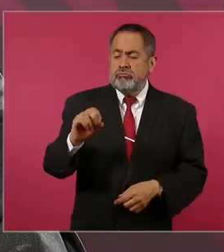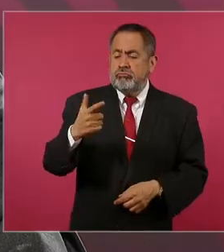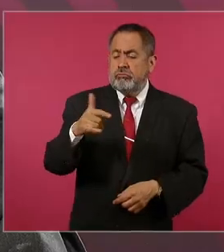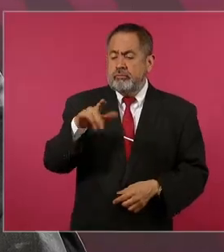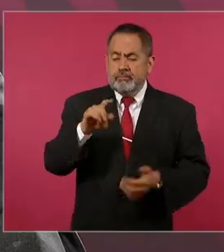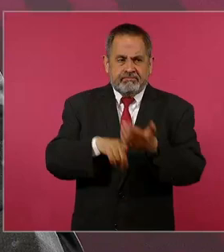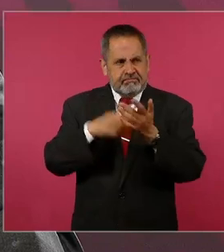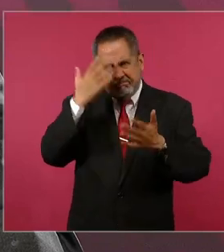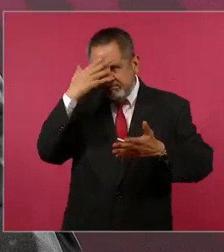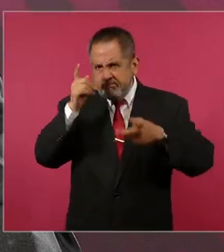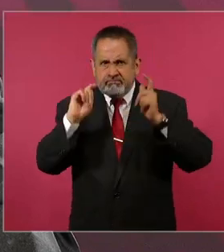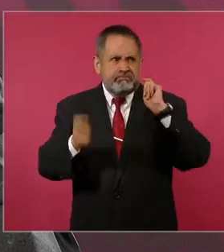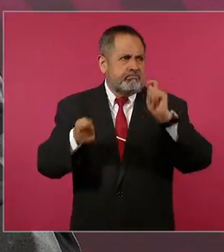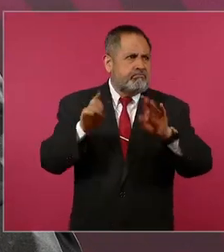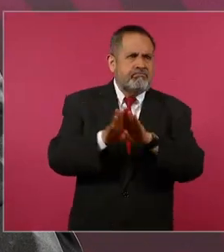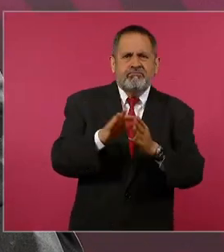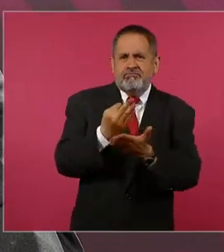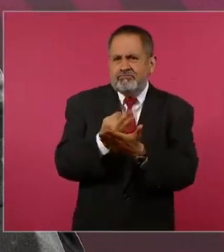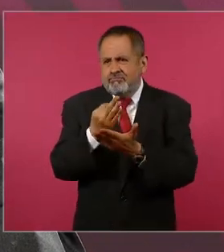mundo financiero,